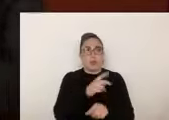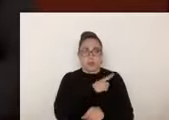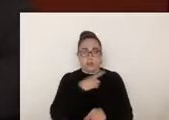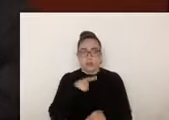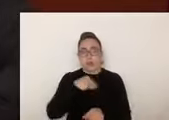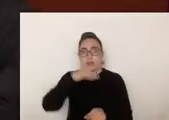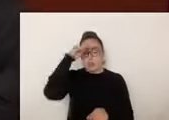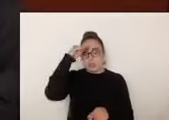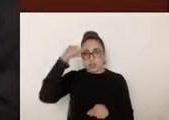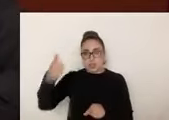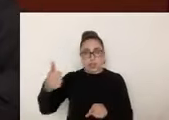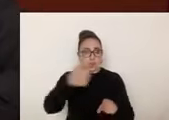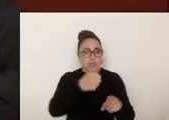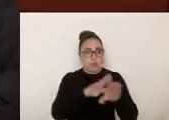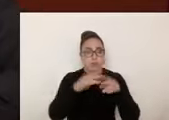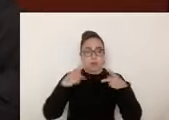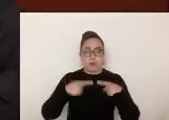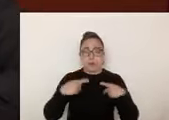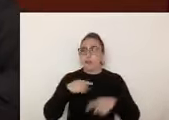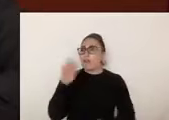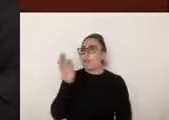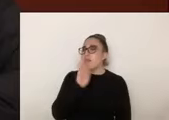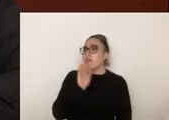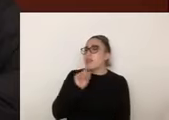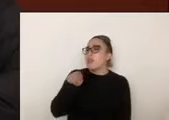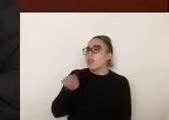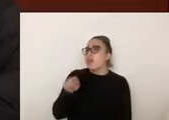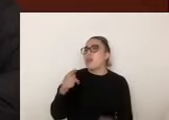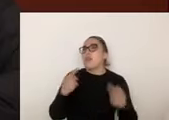compartidas. Una persona que está